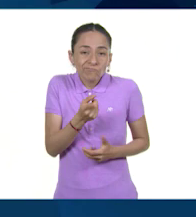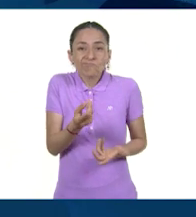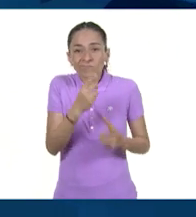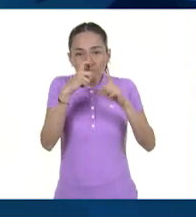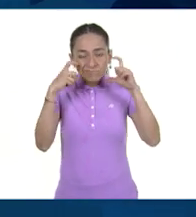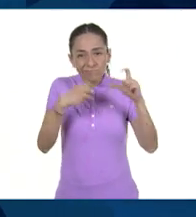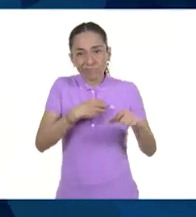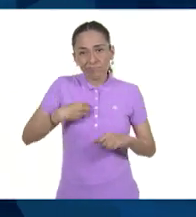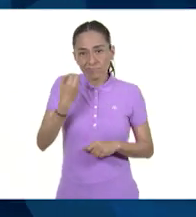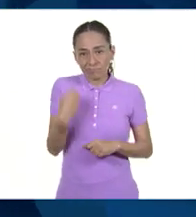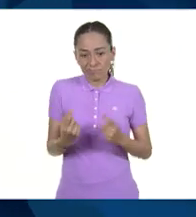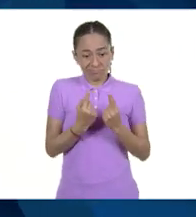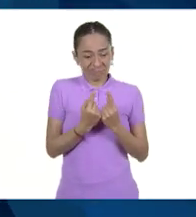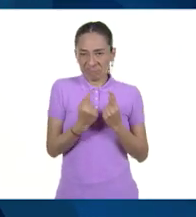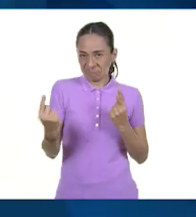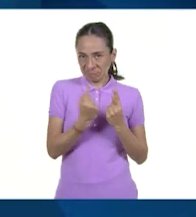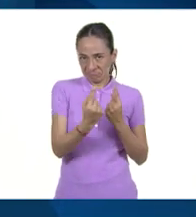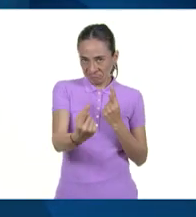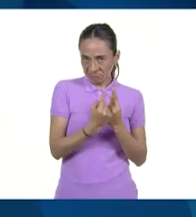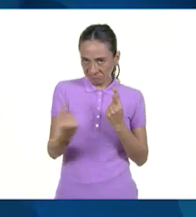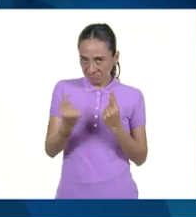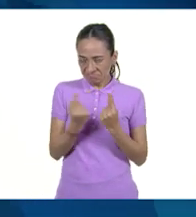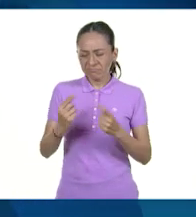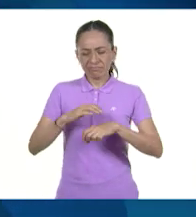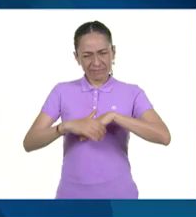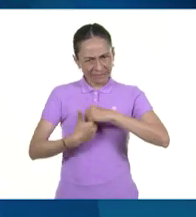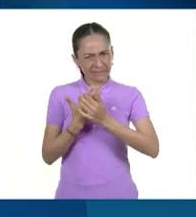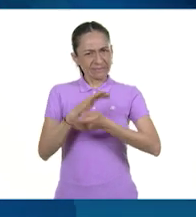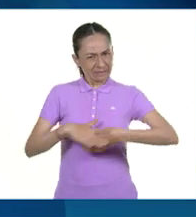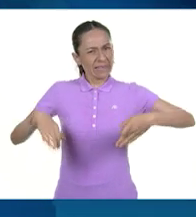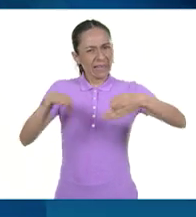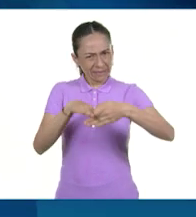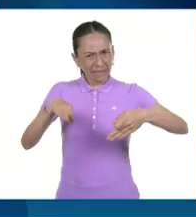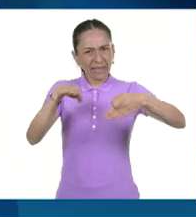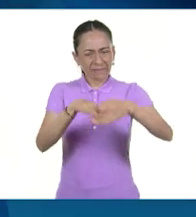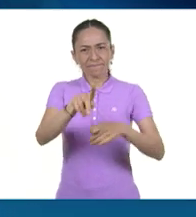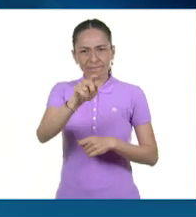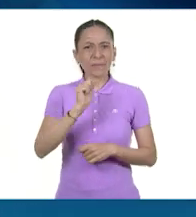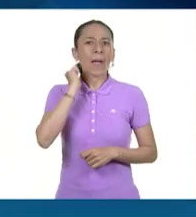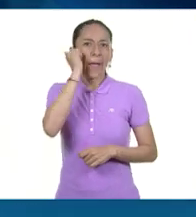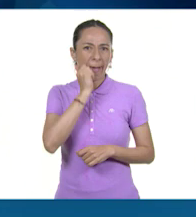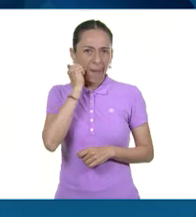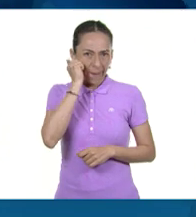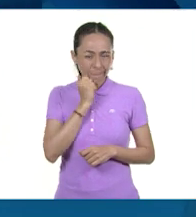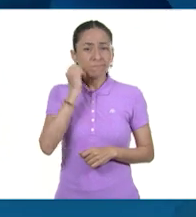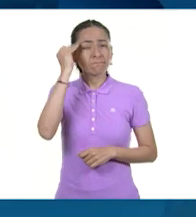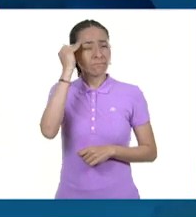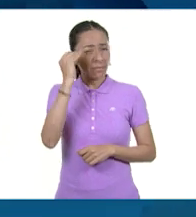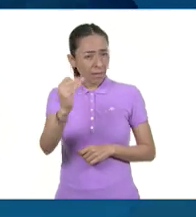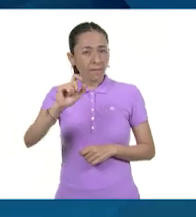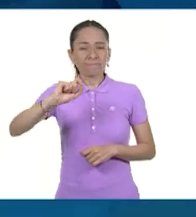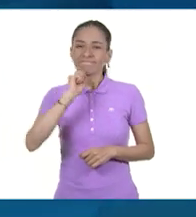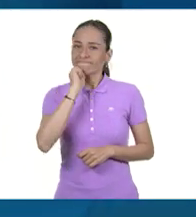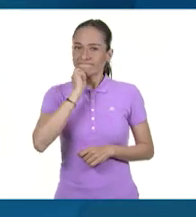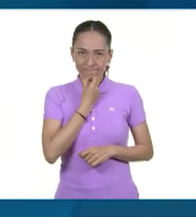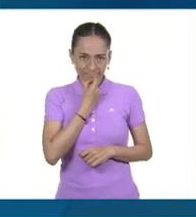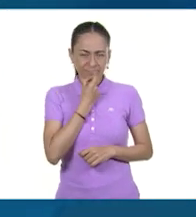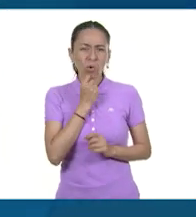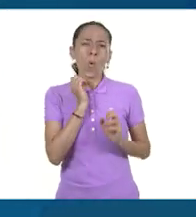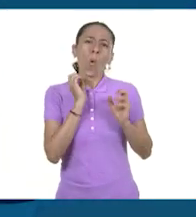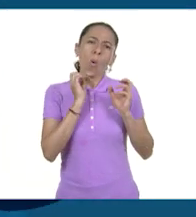distancia. Lávate las manos muy seguido con agua y jabón por lo menos durante 20 segundos. O